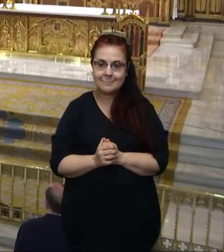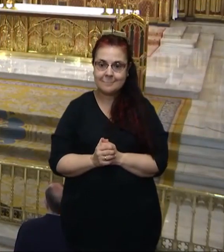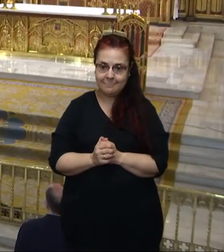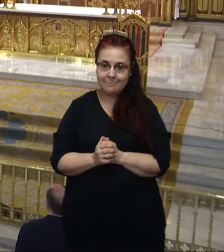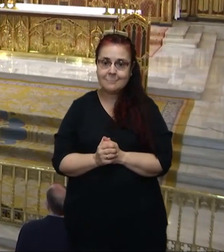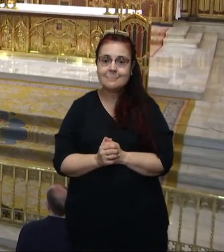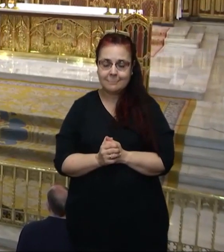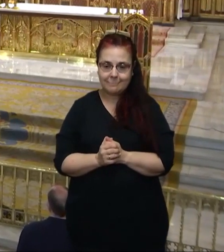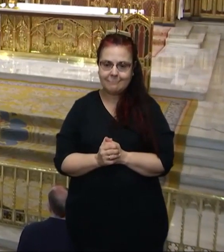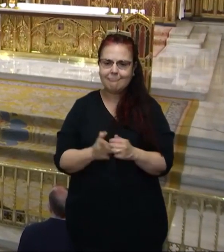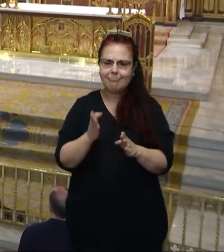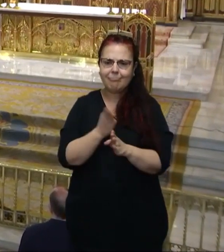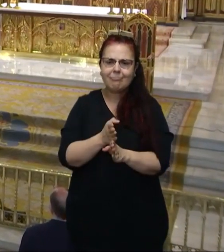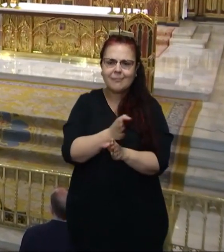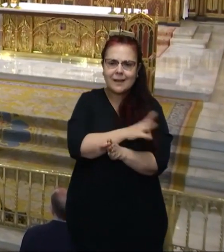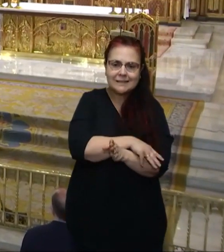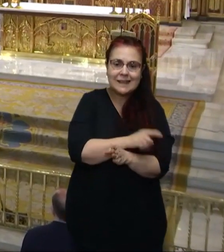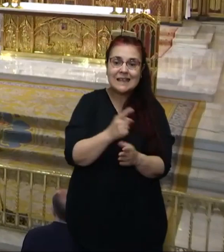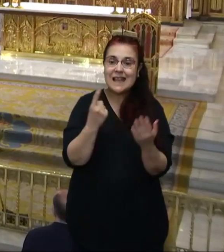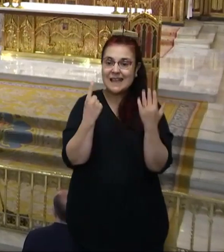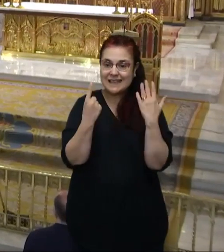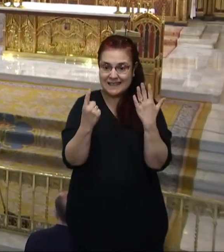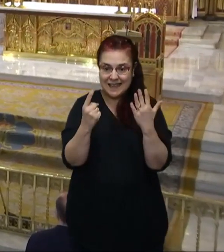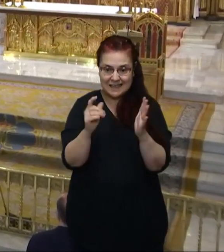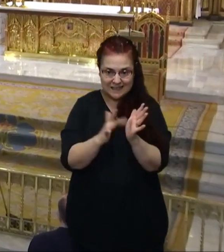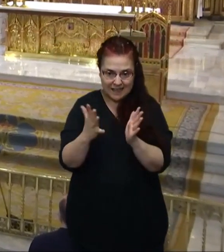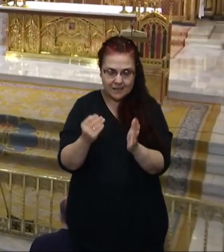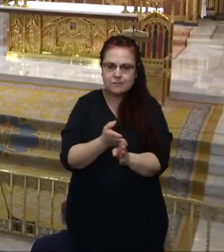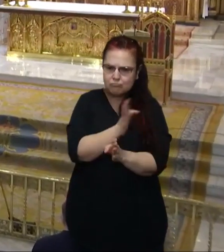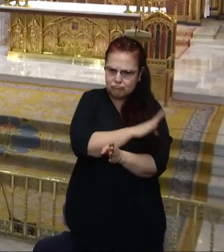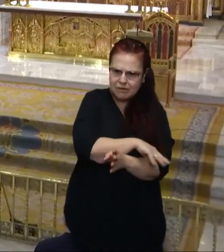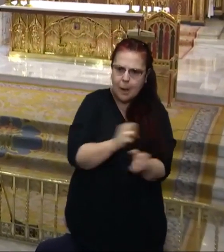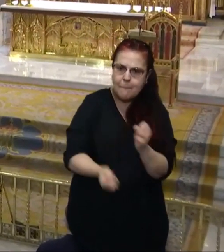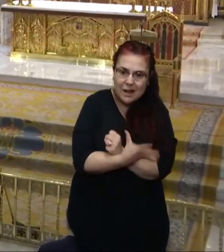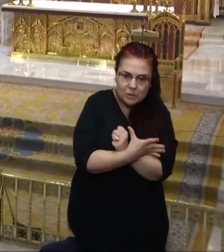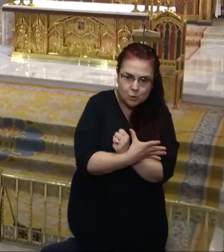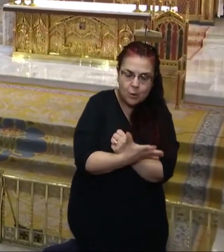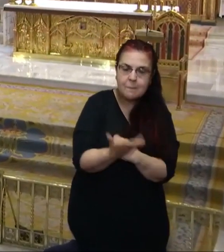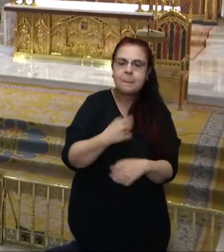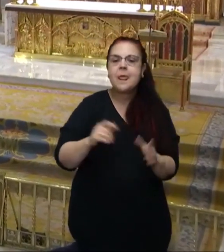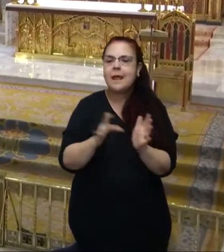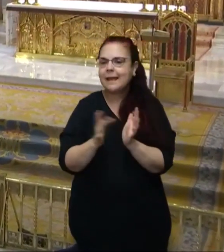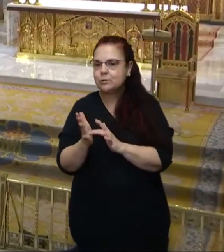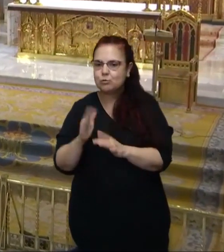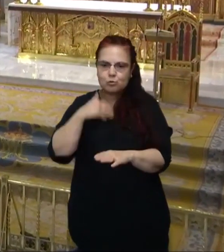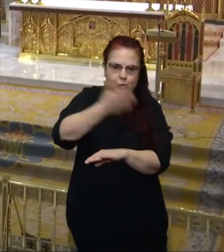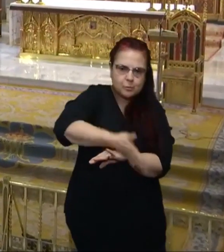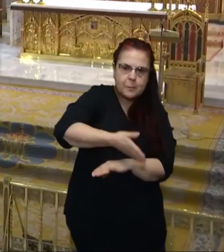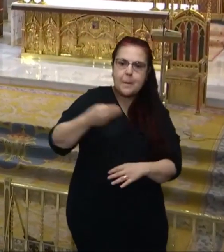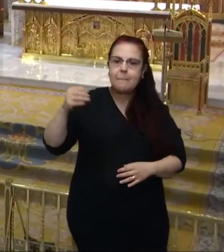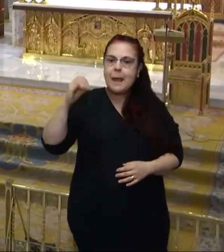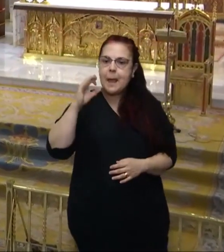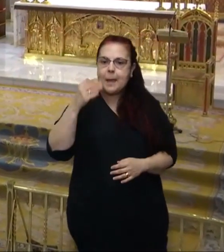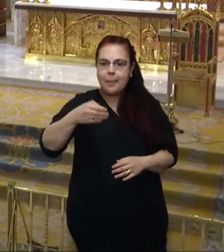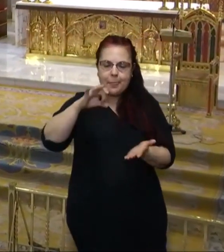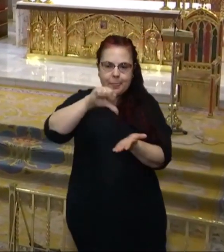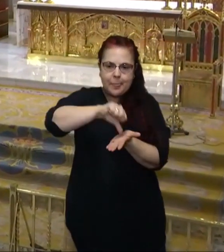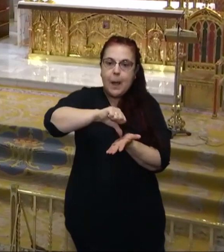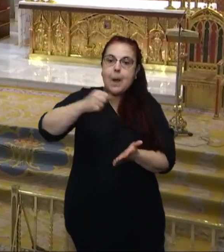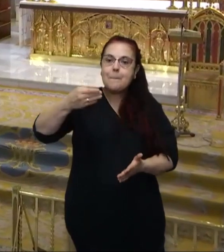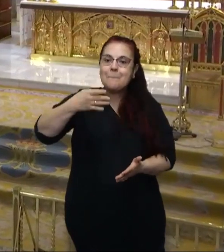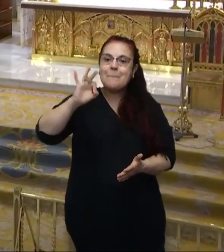Seis días antes de la Pascua, fue Jesús a Betania, donde vivía